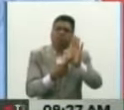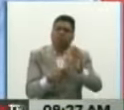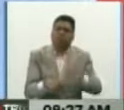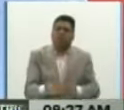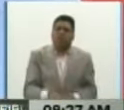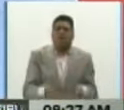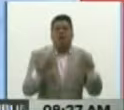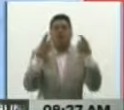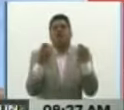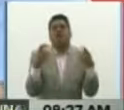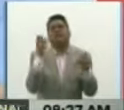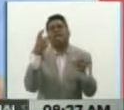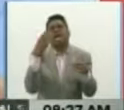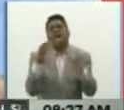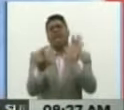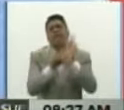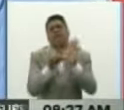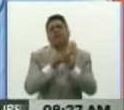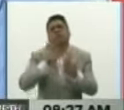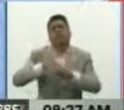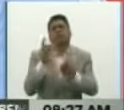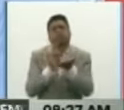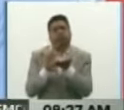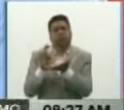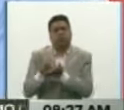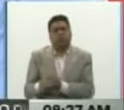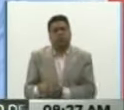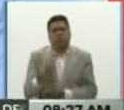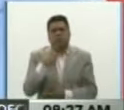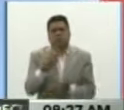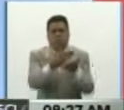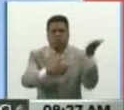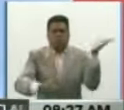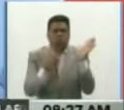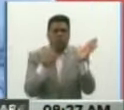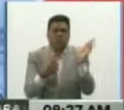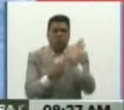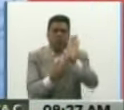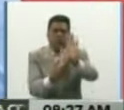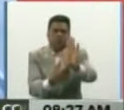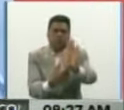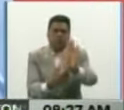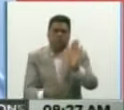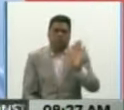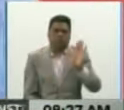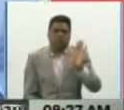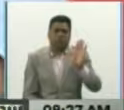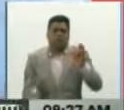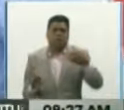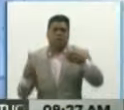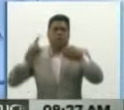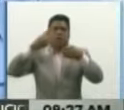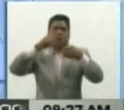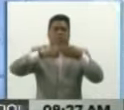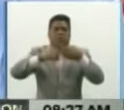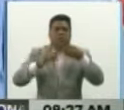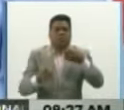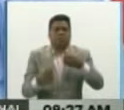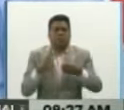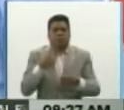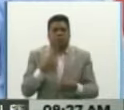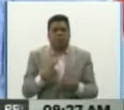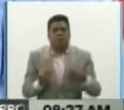ilegal, porque nosotros no estamos despedidos. Es que aquí no dice despido. Yo creo que lo coloca aquí, dice reenganche y o restitución de